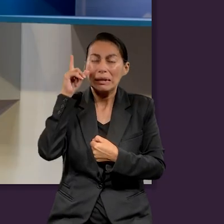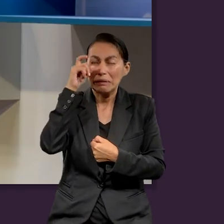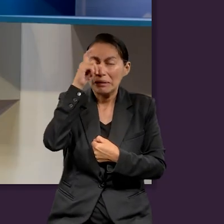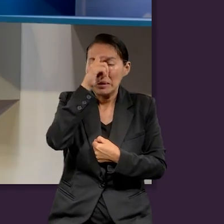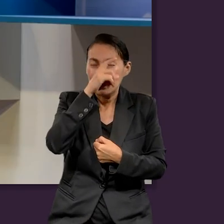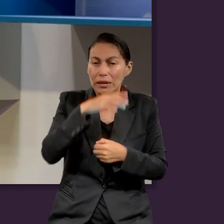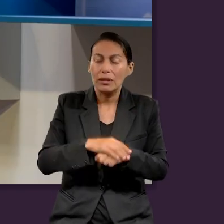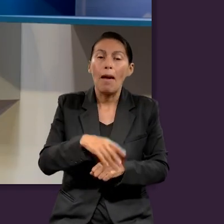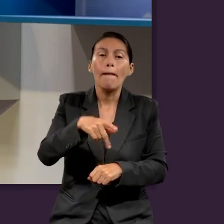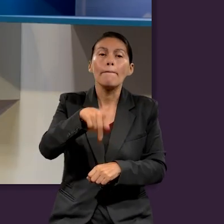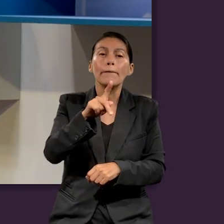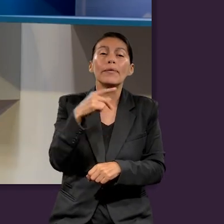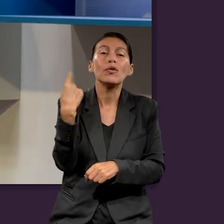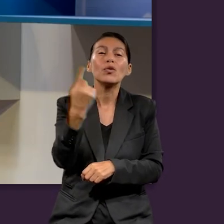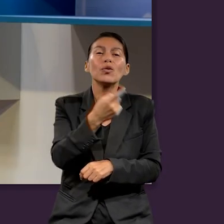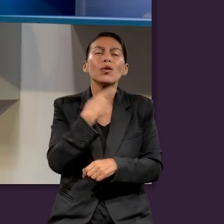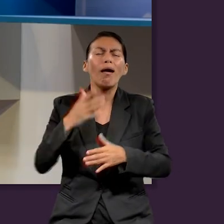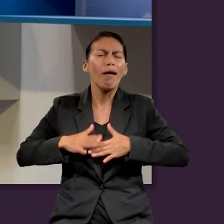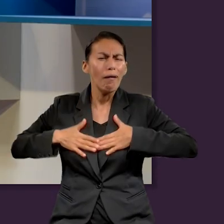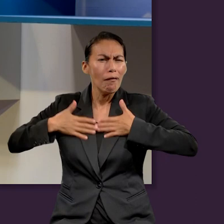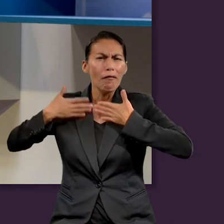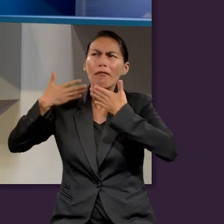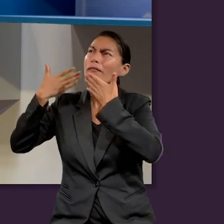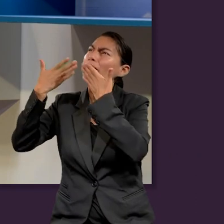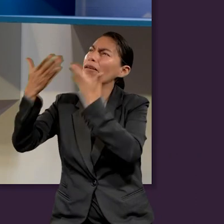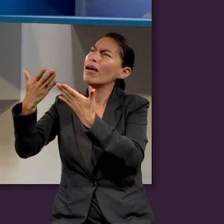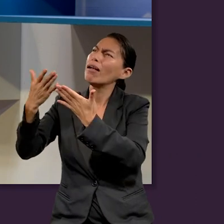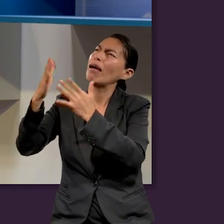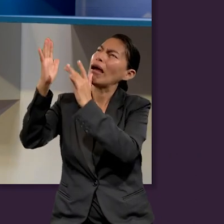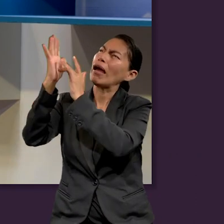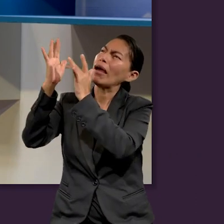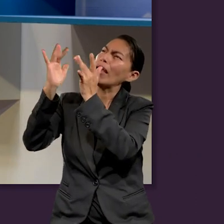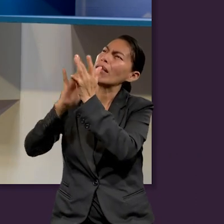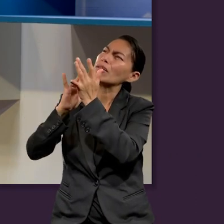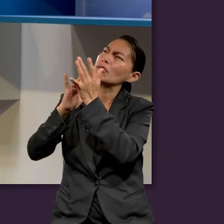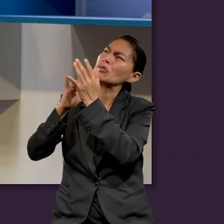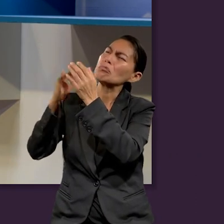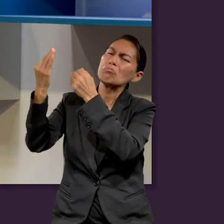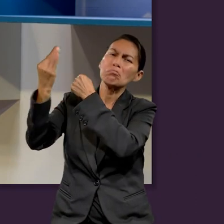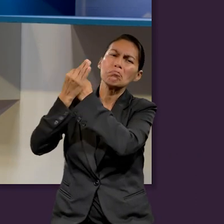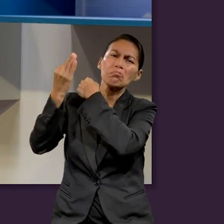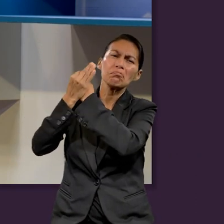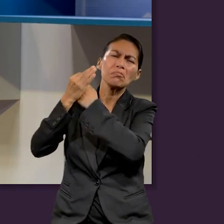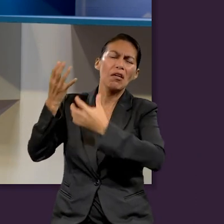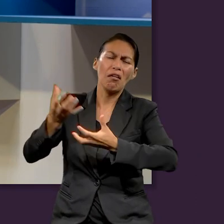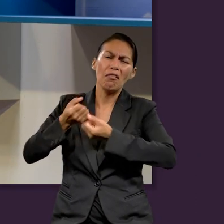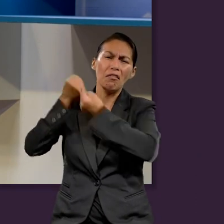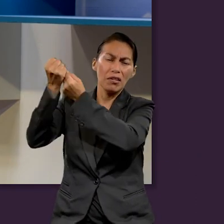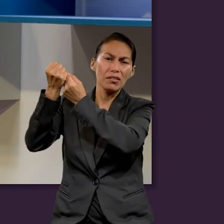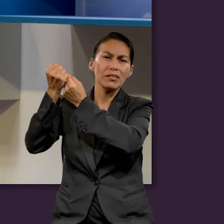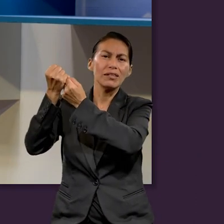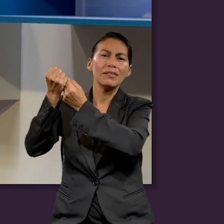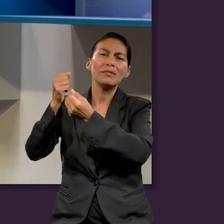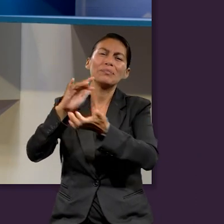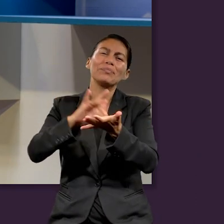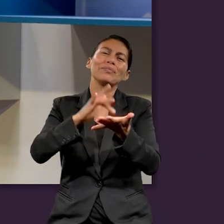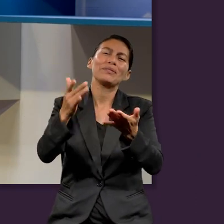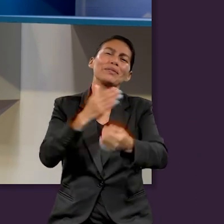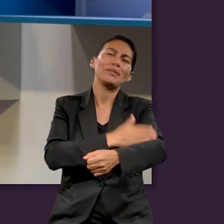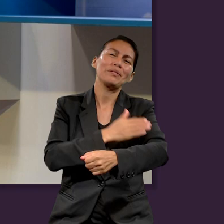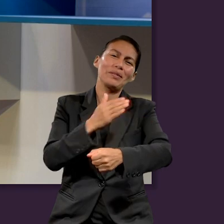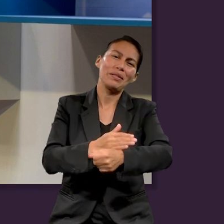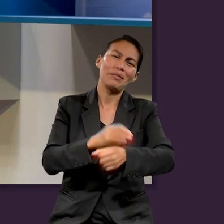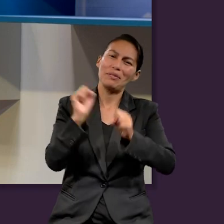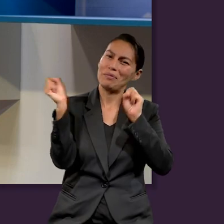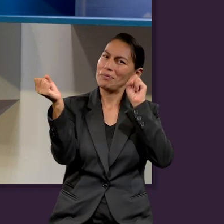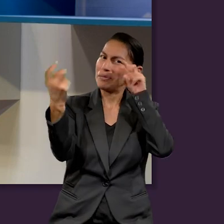difíciles en la historia de esta tierra pero debemos estar confiados que Jesús pelea nuestras batallas